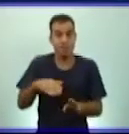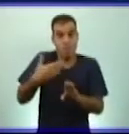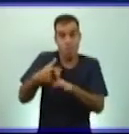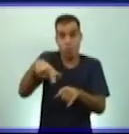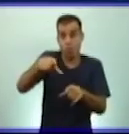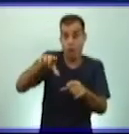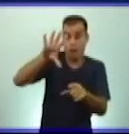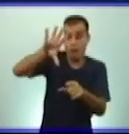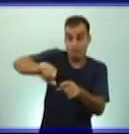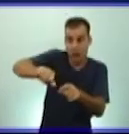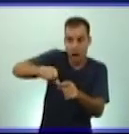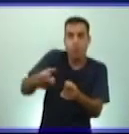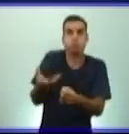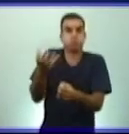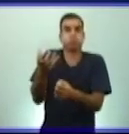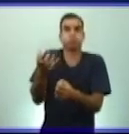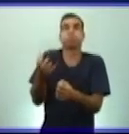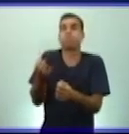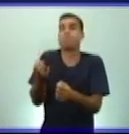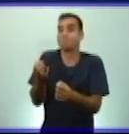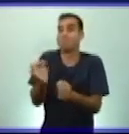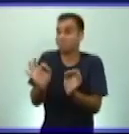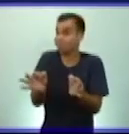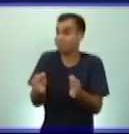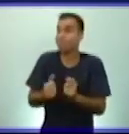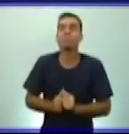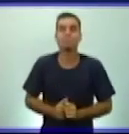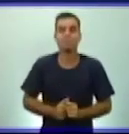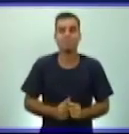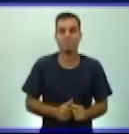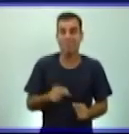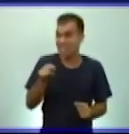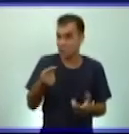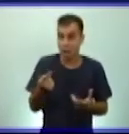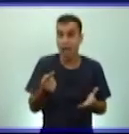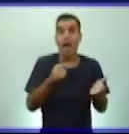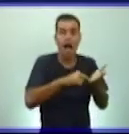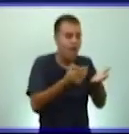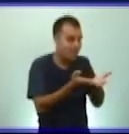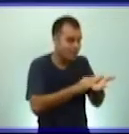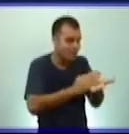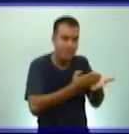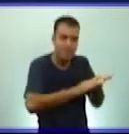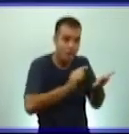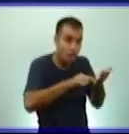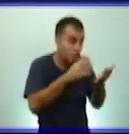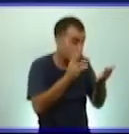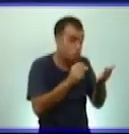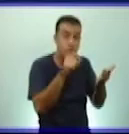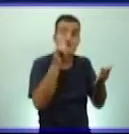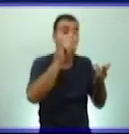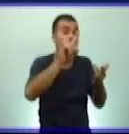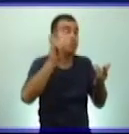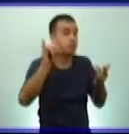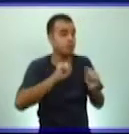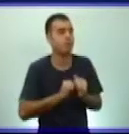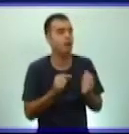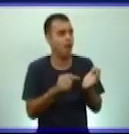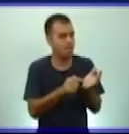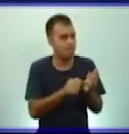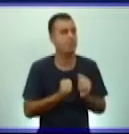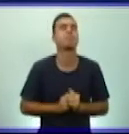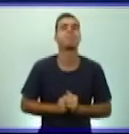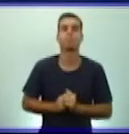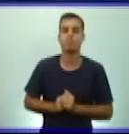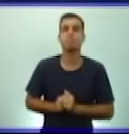mango del cucharón y está caliente. Esto se encuentra en el libro de texto en la página 99.